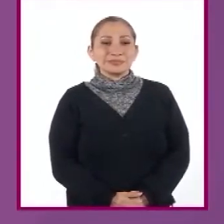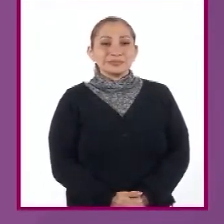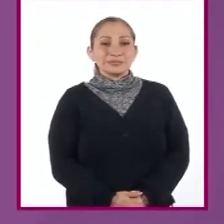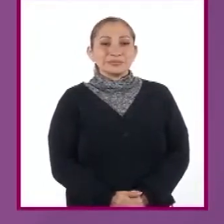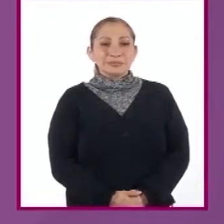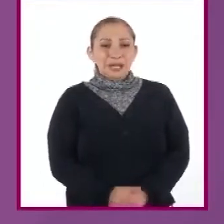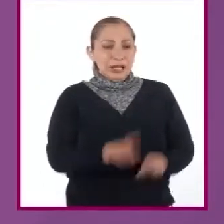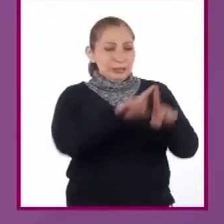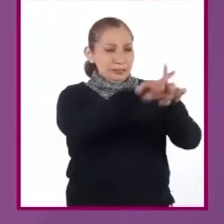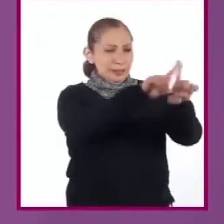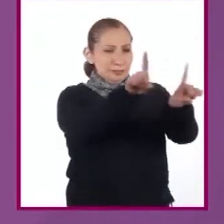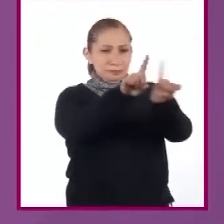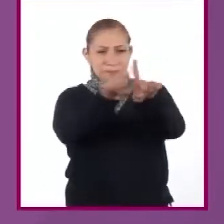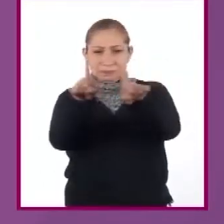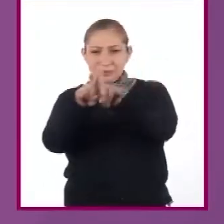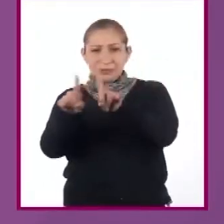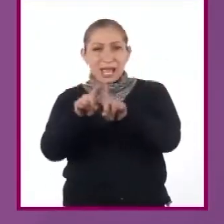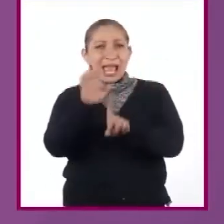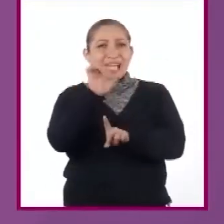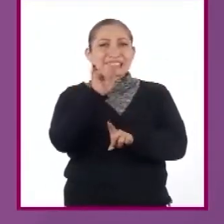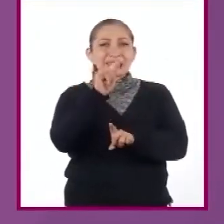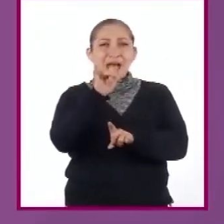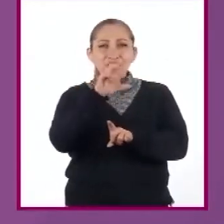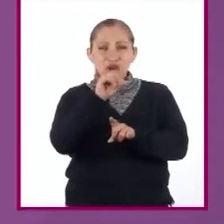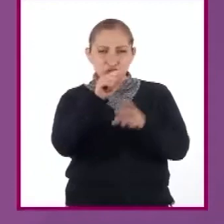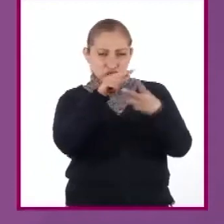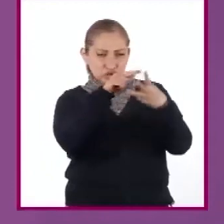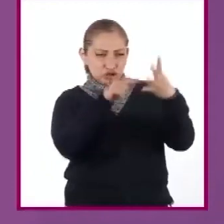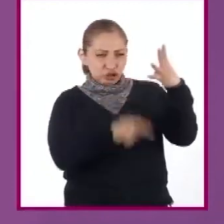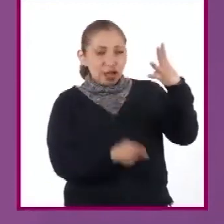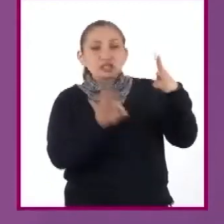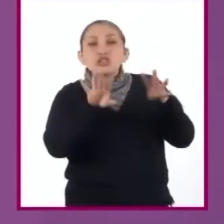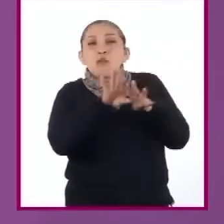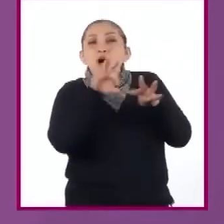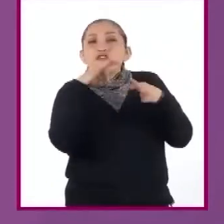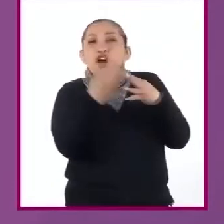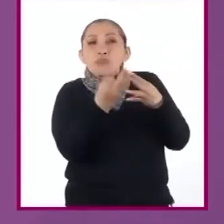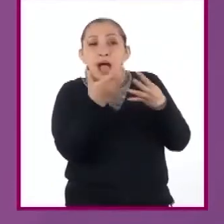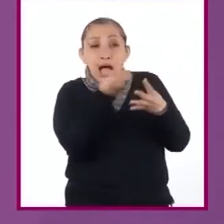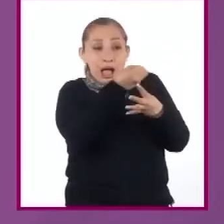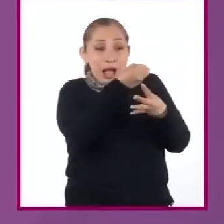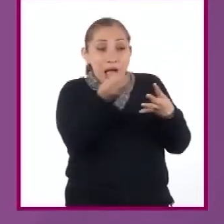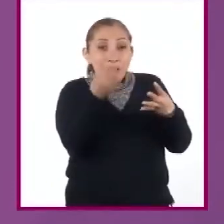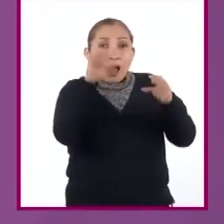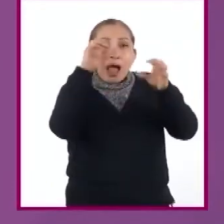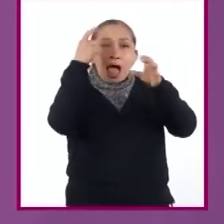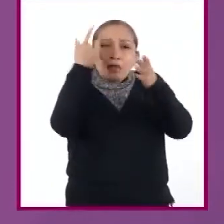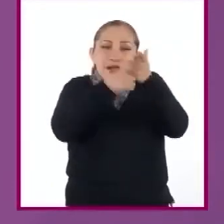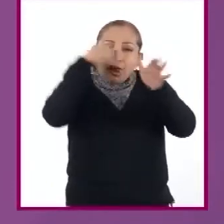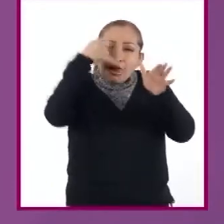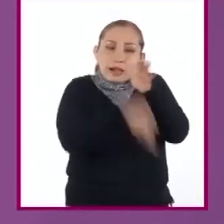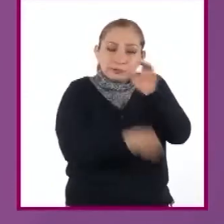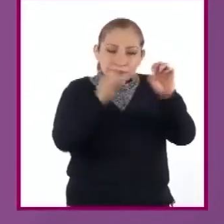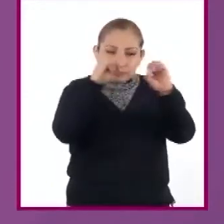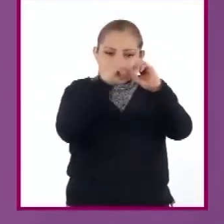Las diferencias en los estados de agregación se deben a la manera en que están organizadas las partículas de la materia.